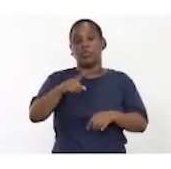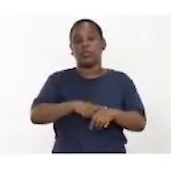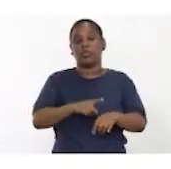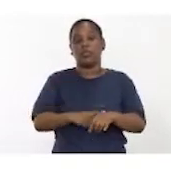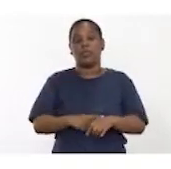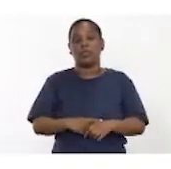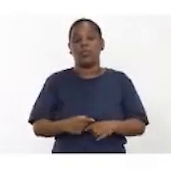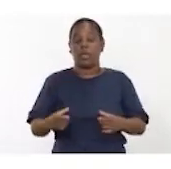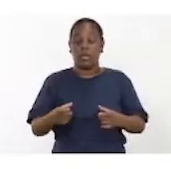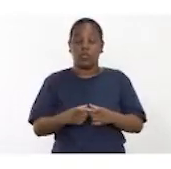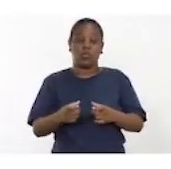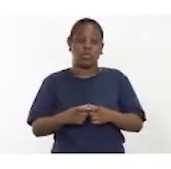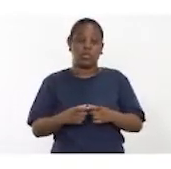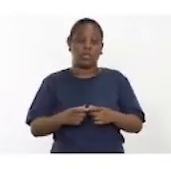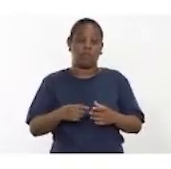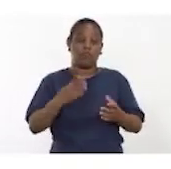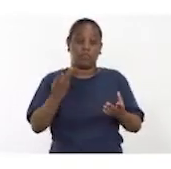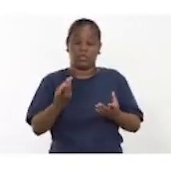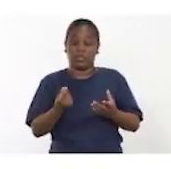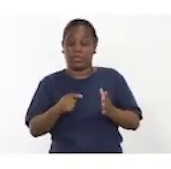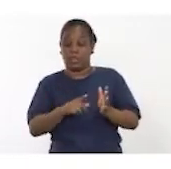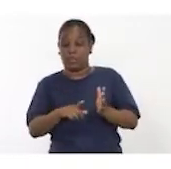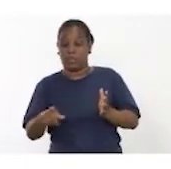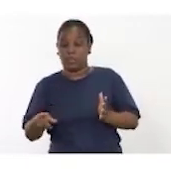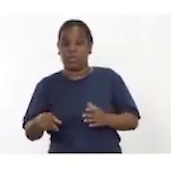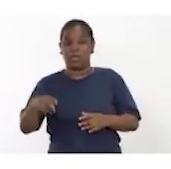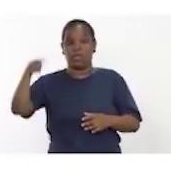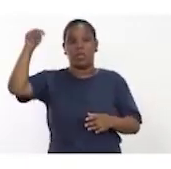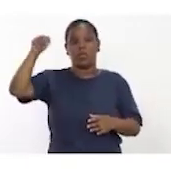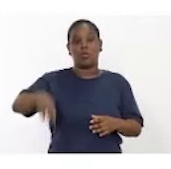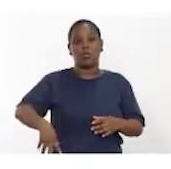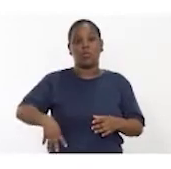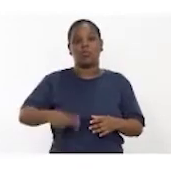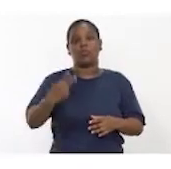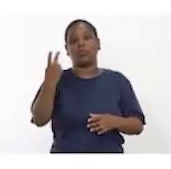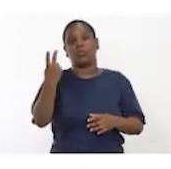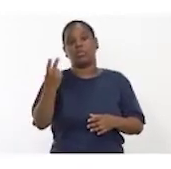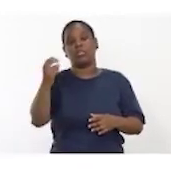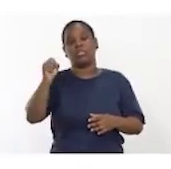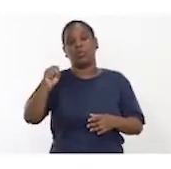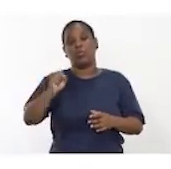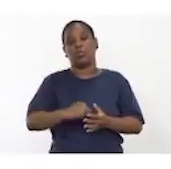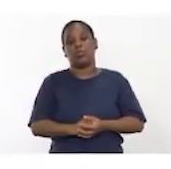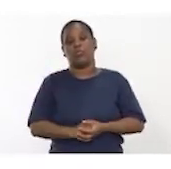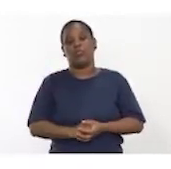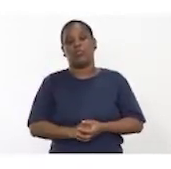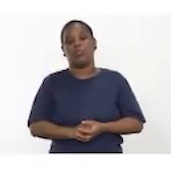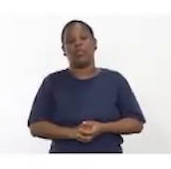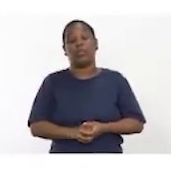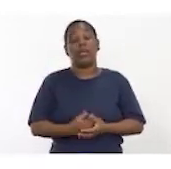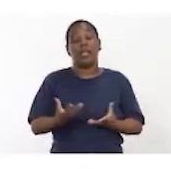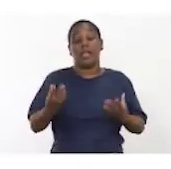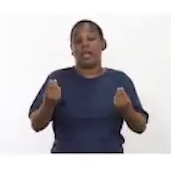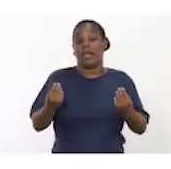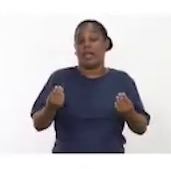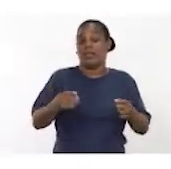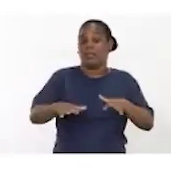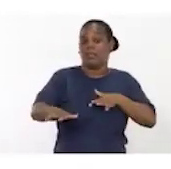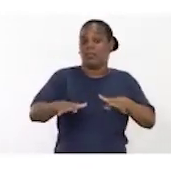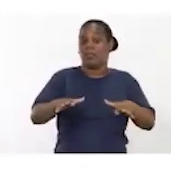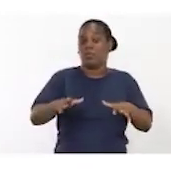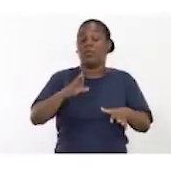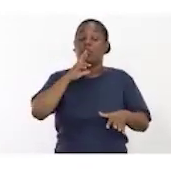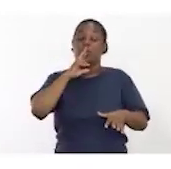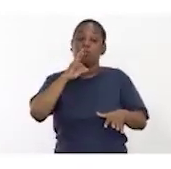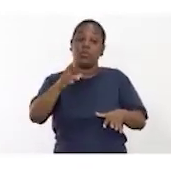la unidad en que se mide, en que se expresa, es Newton segundo. La cantidad de movimiento es